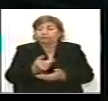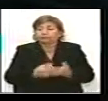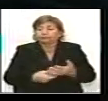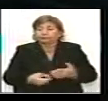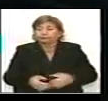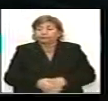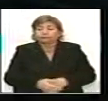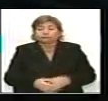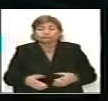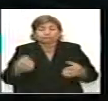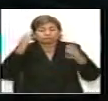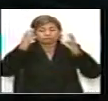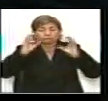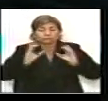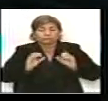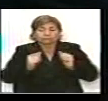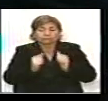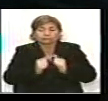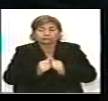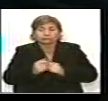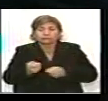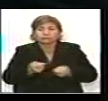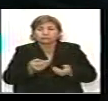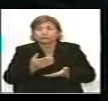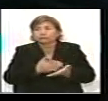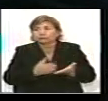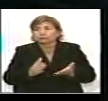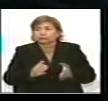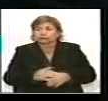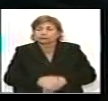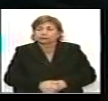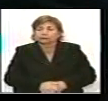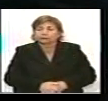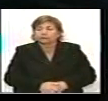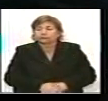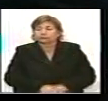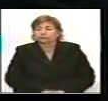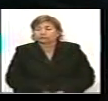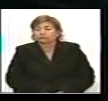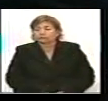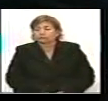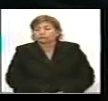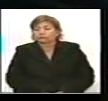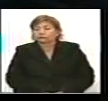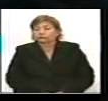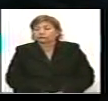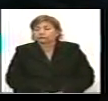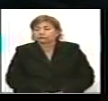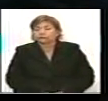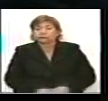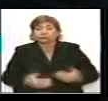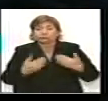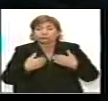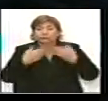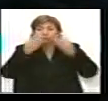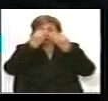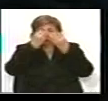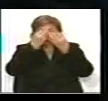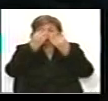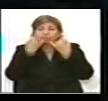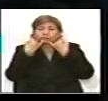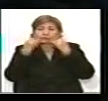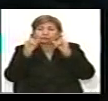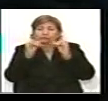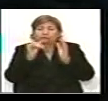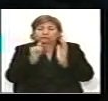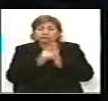considerar las acciones a realizar, se conforma un comité un comité que tenía que informar